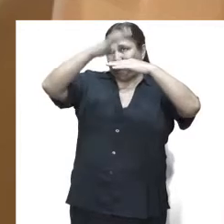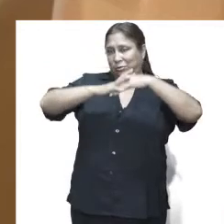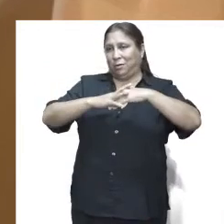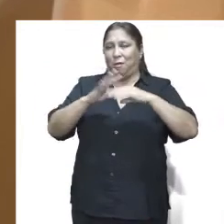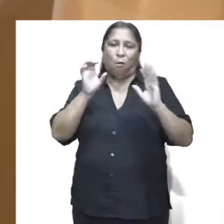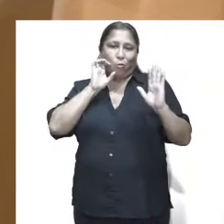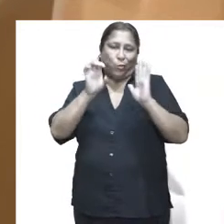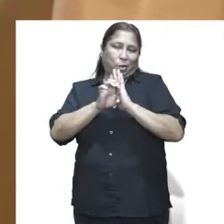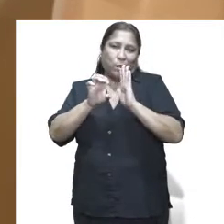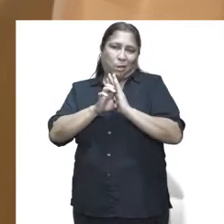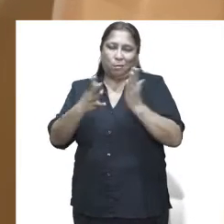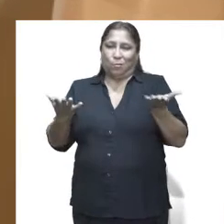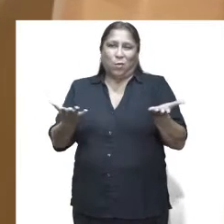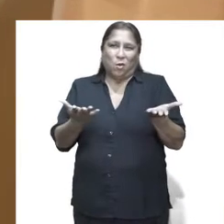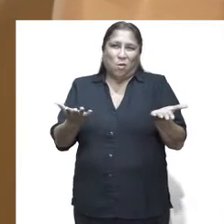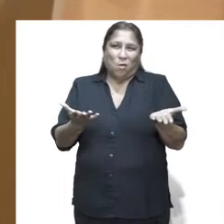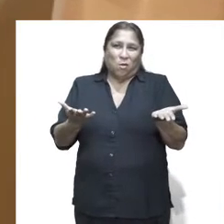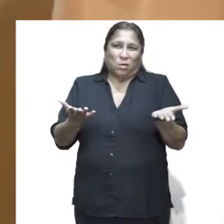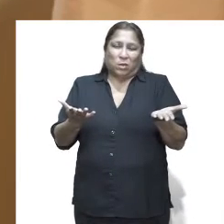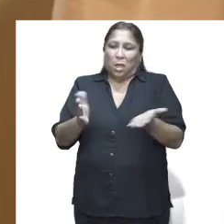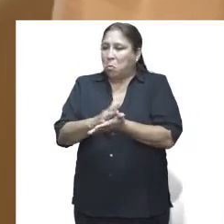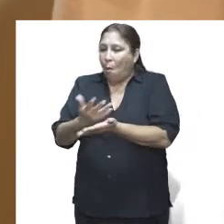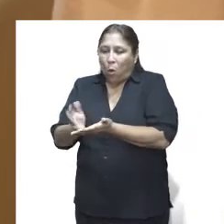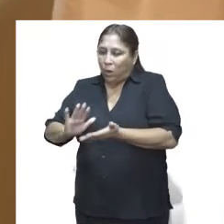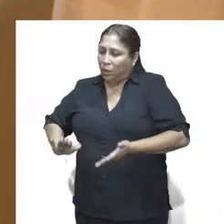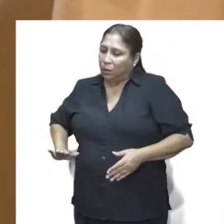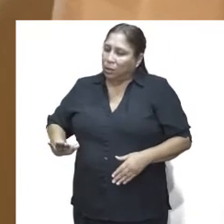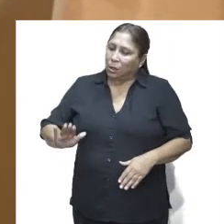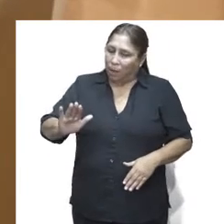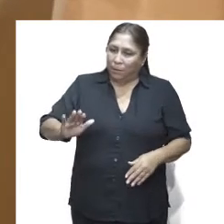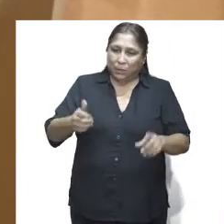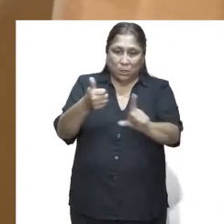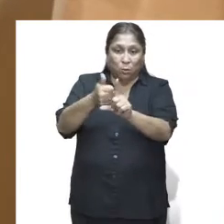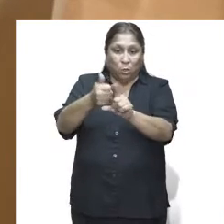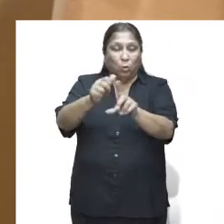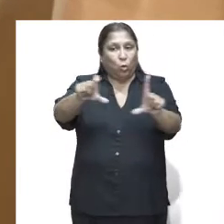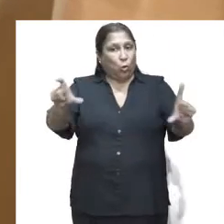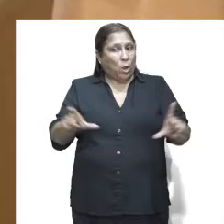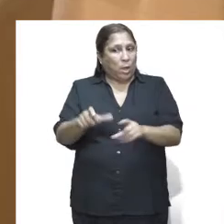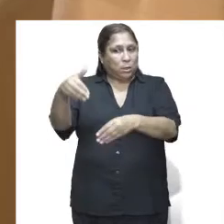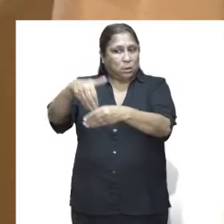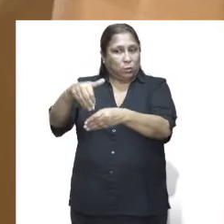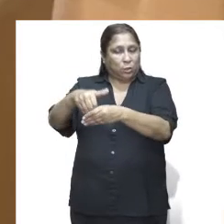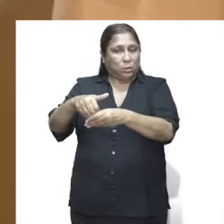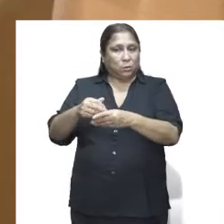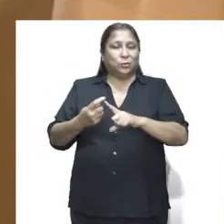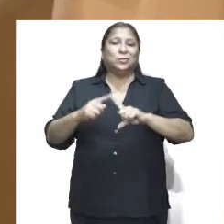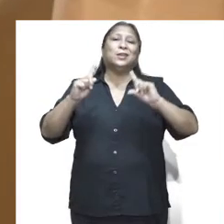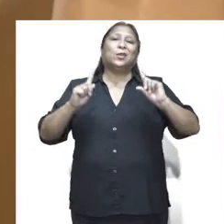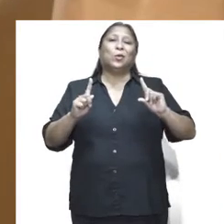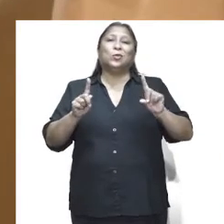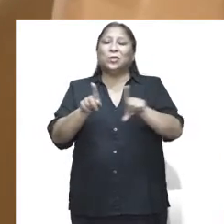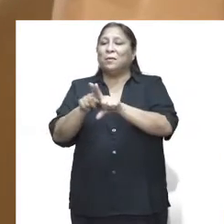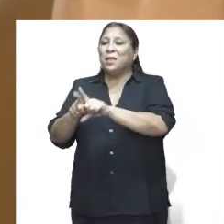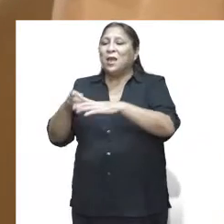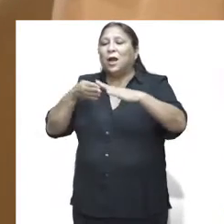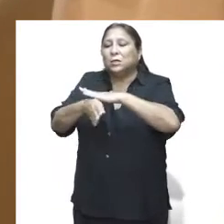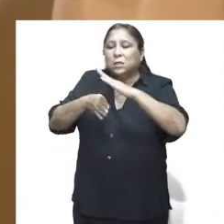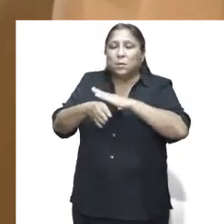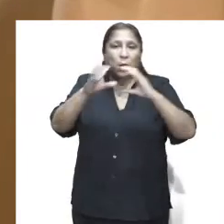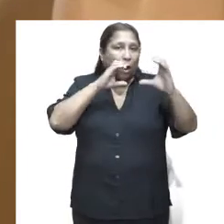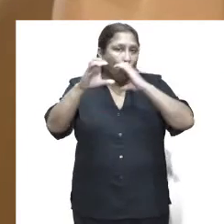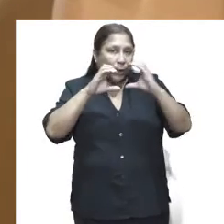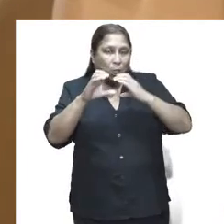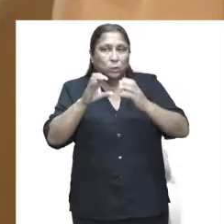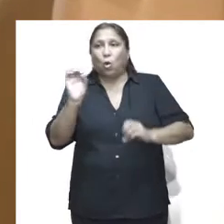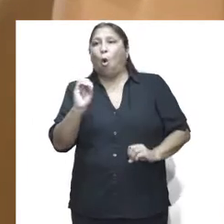en el sentido de tener rampas en los centros de votación, ¿no? Sino también en accesibilidad a la comunicación o a la